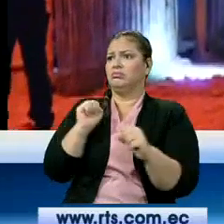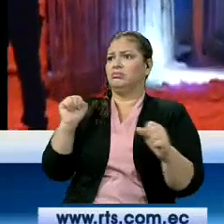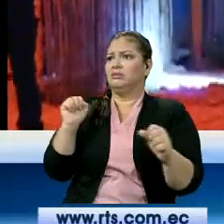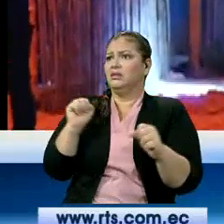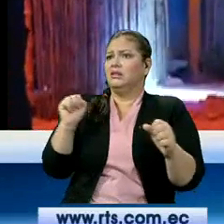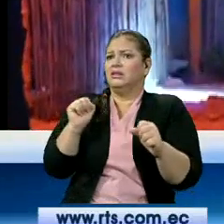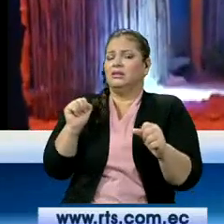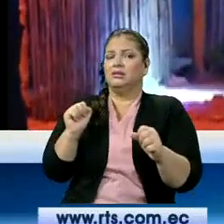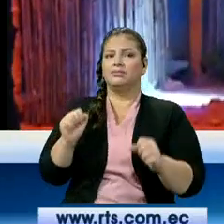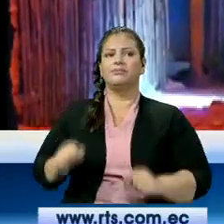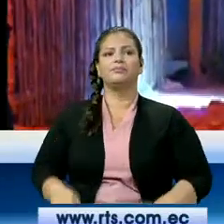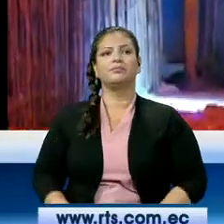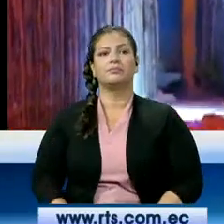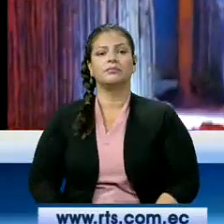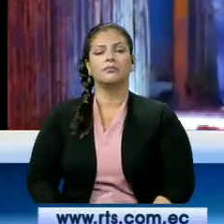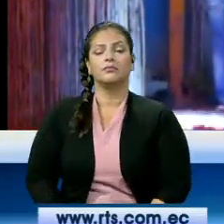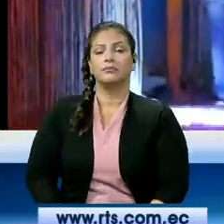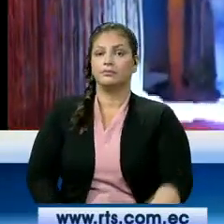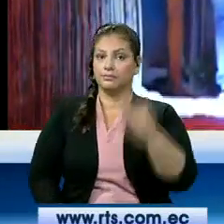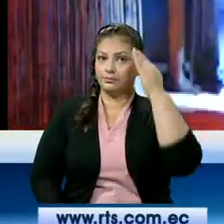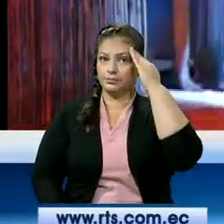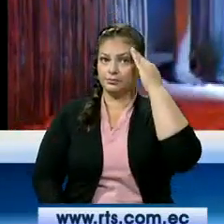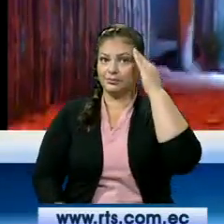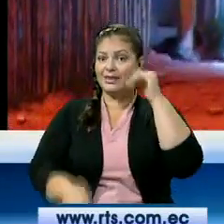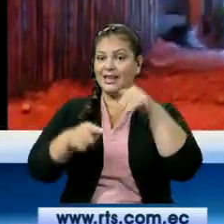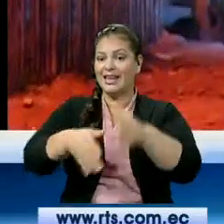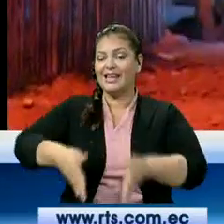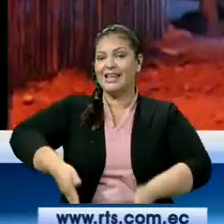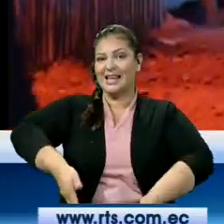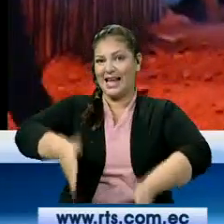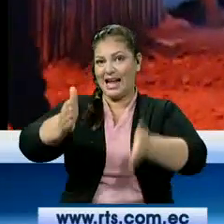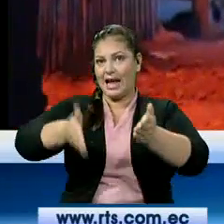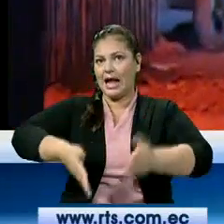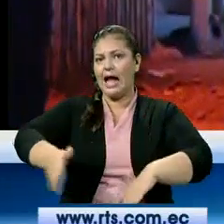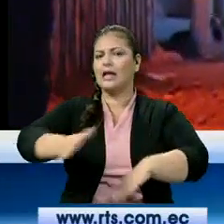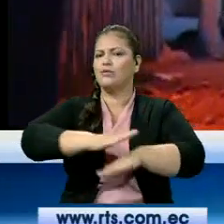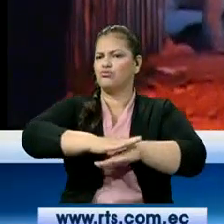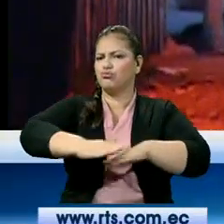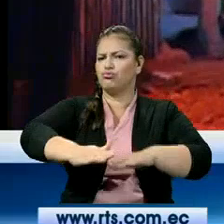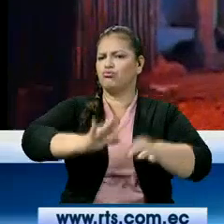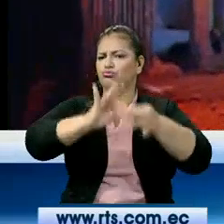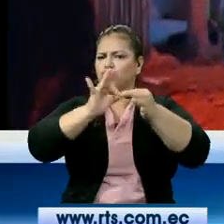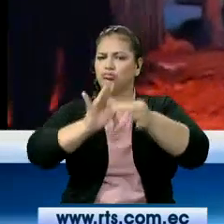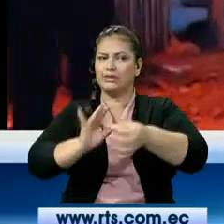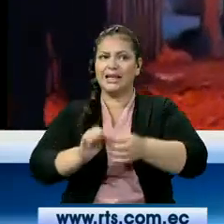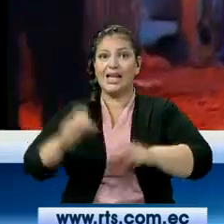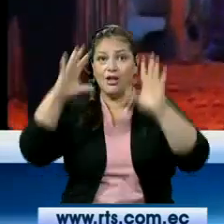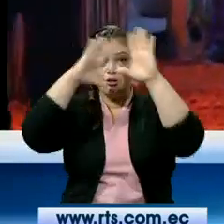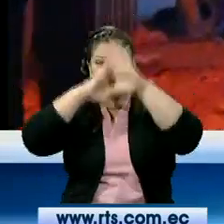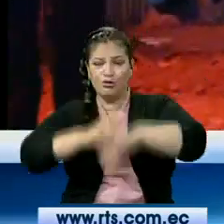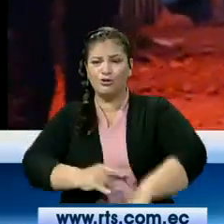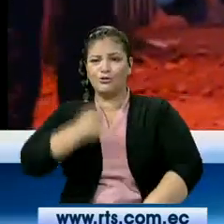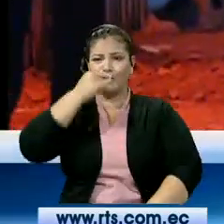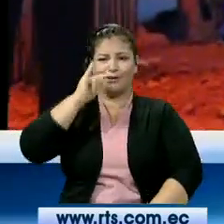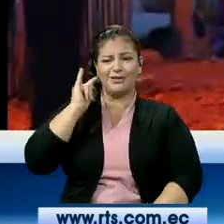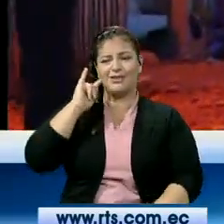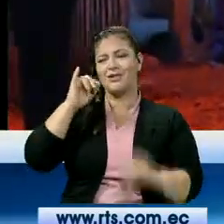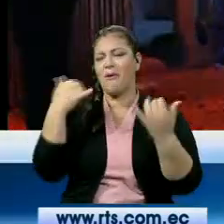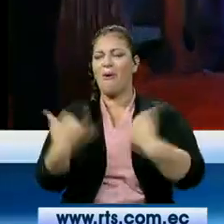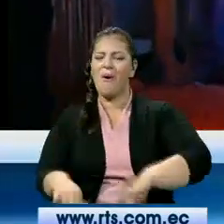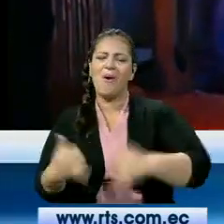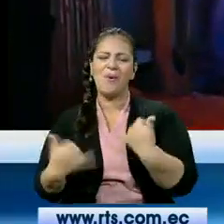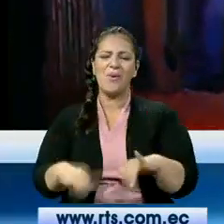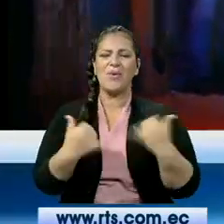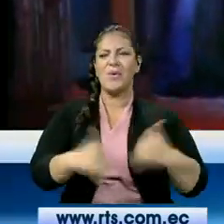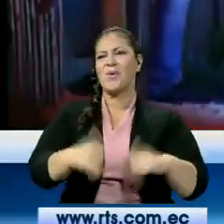aquí como están arreglando la avenida, de noche salen bastante niños a jugar. Sí. ¿Una bala